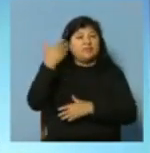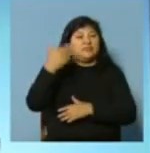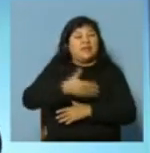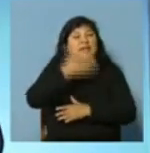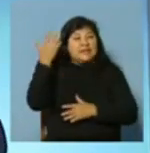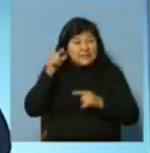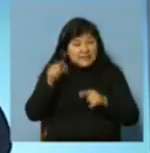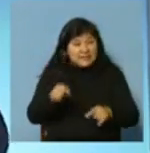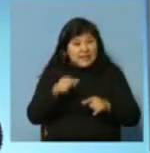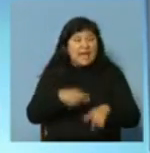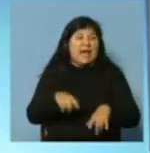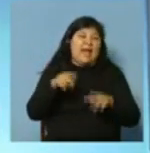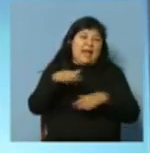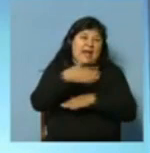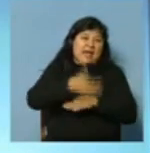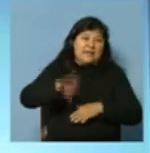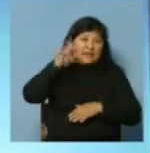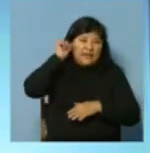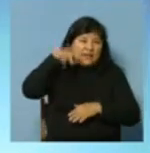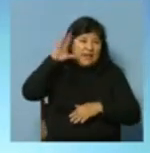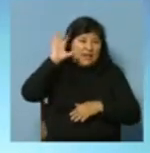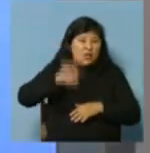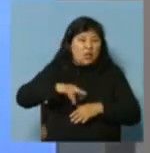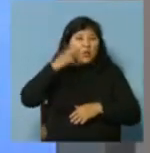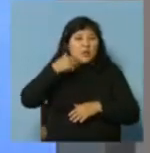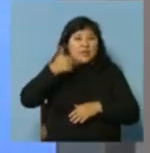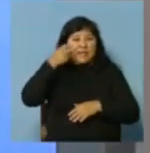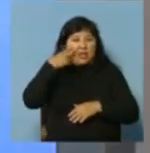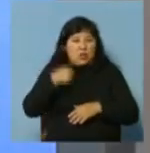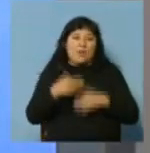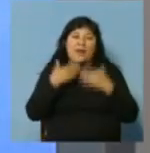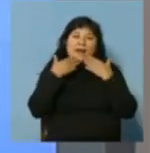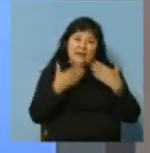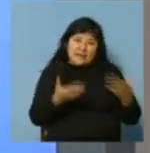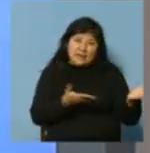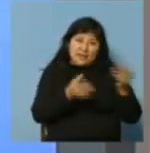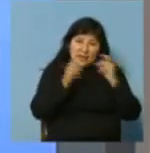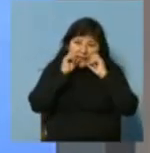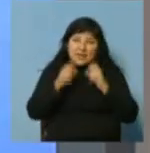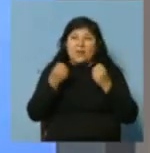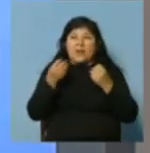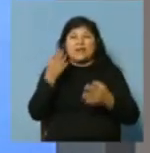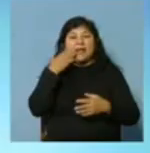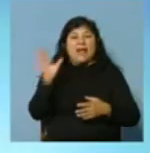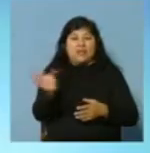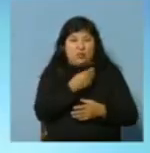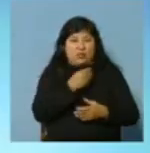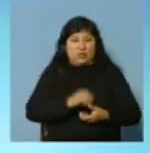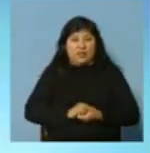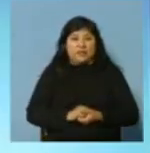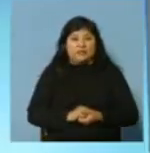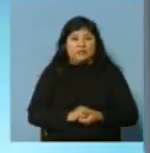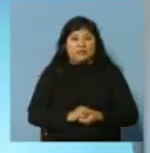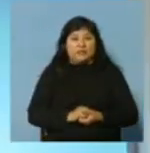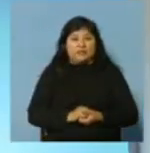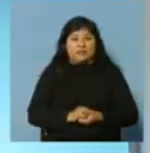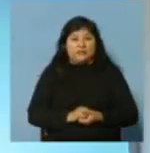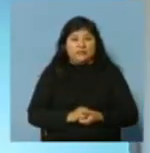969 muchísimas gracias gracias hola de citas gracias por invitación buenas tardes a todos bien estamos ahora con corina y